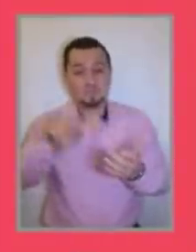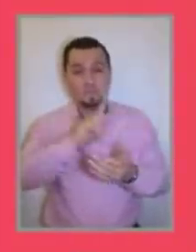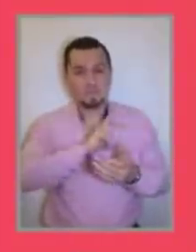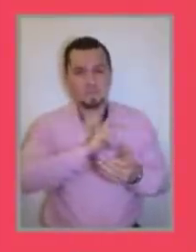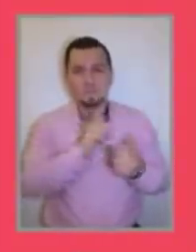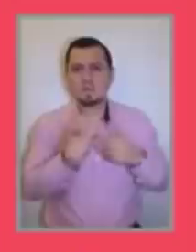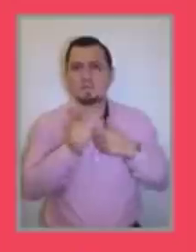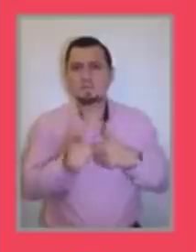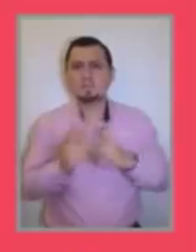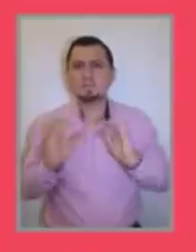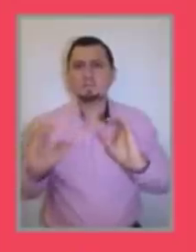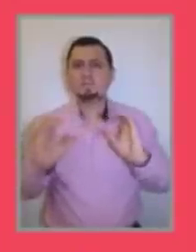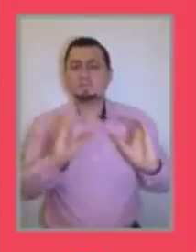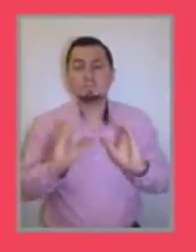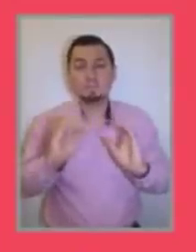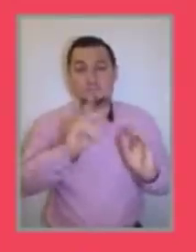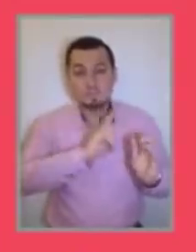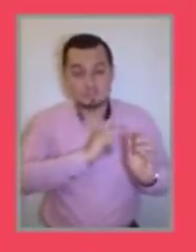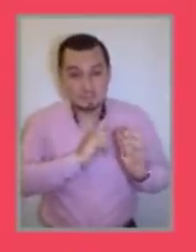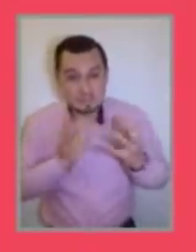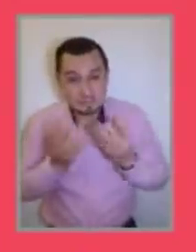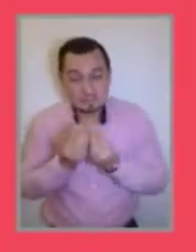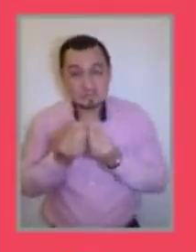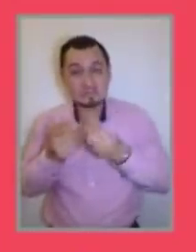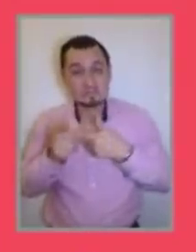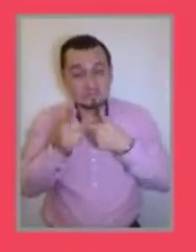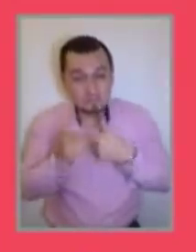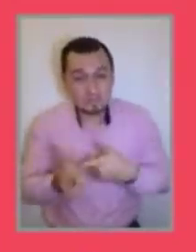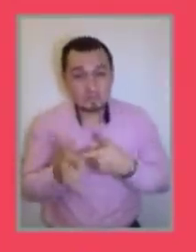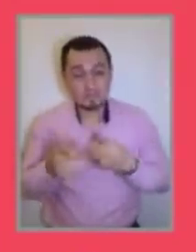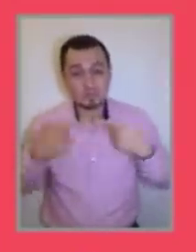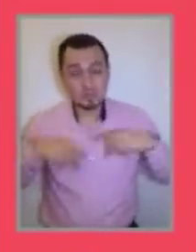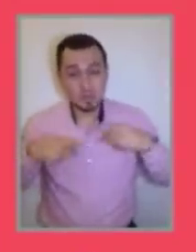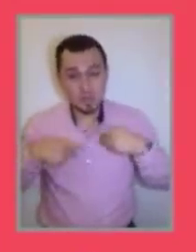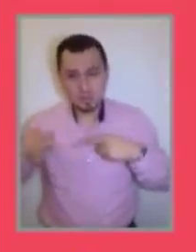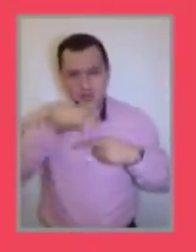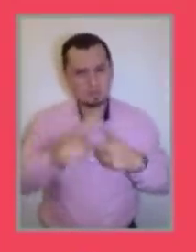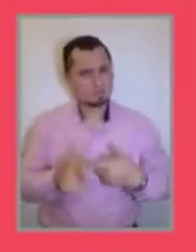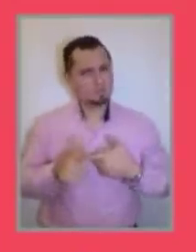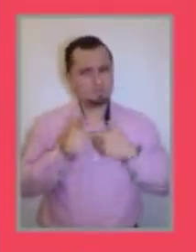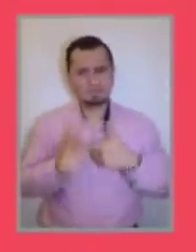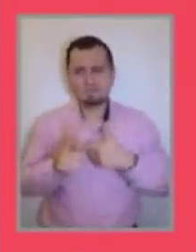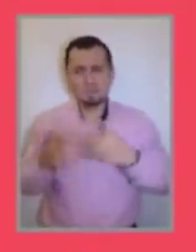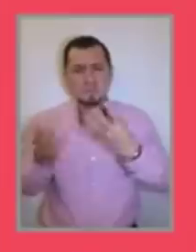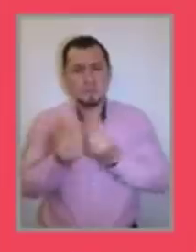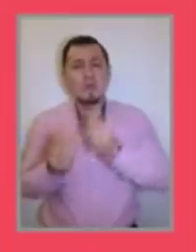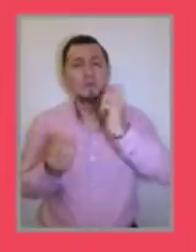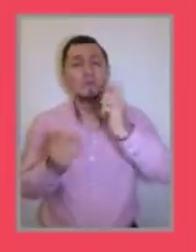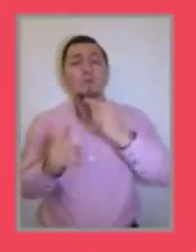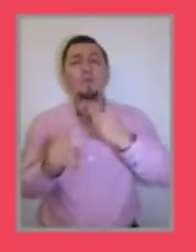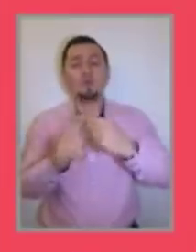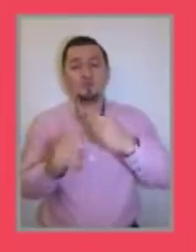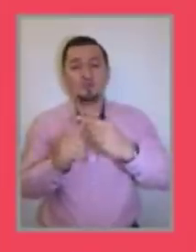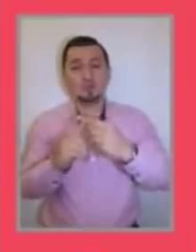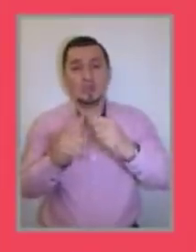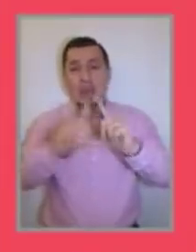los casos, al contrario, hemos logrado estabilizar y llevar una tendencia a la baja. Seguimos con una tasa de positividad menor a la nacional, y